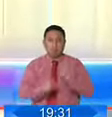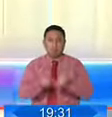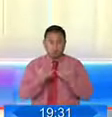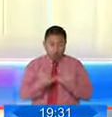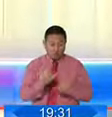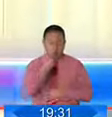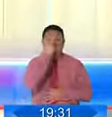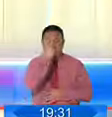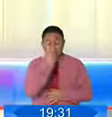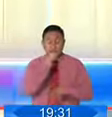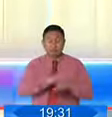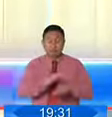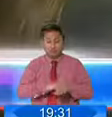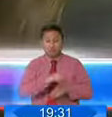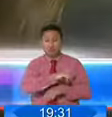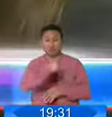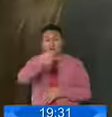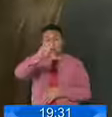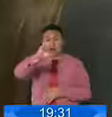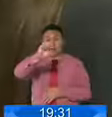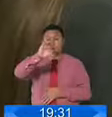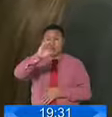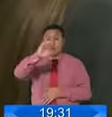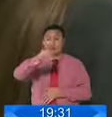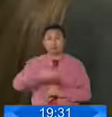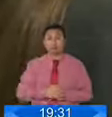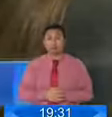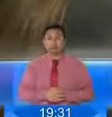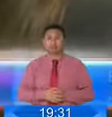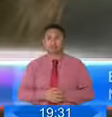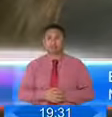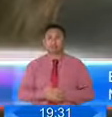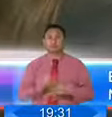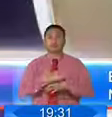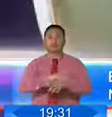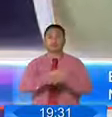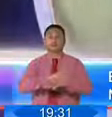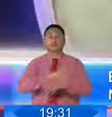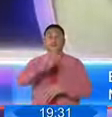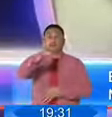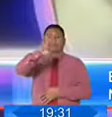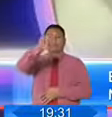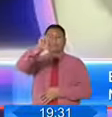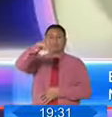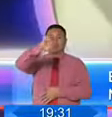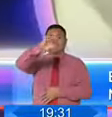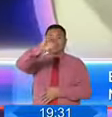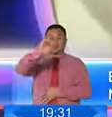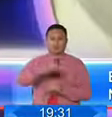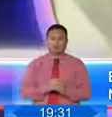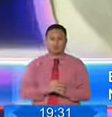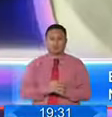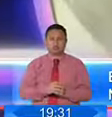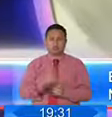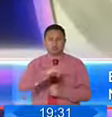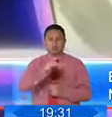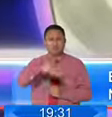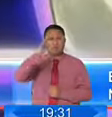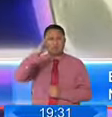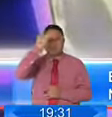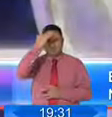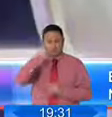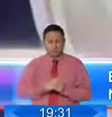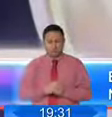glaucoma. Eso es lo más triste. Para el doctor Ramiro Almeida, oftalmólogo, la mayoría de las formas de glaucoma no